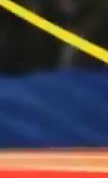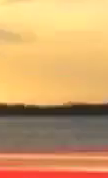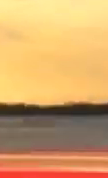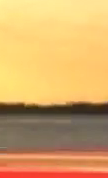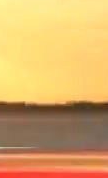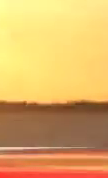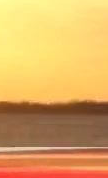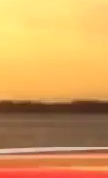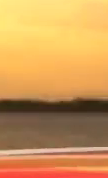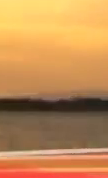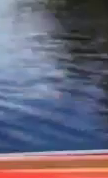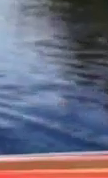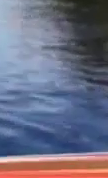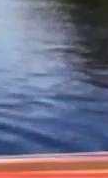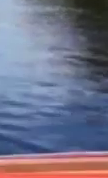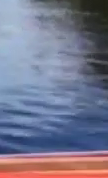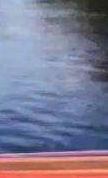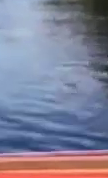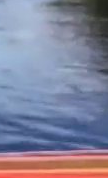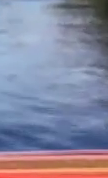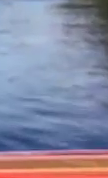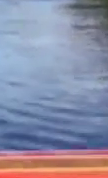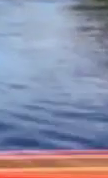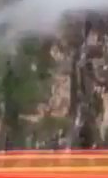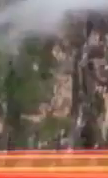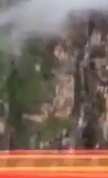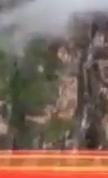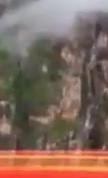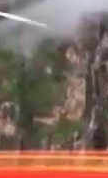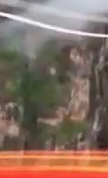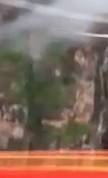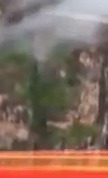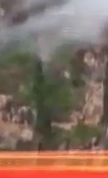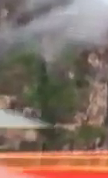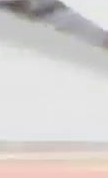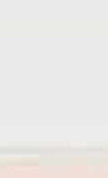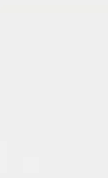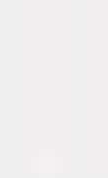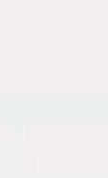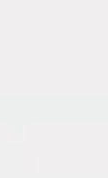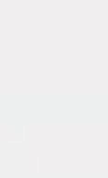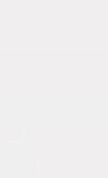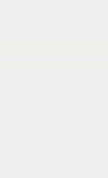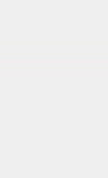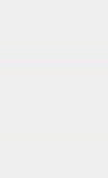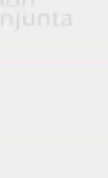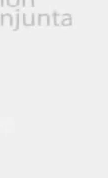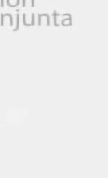Gracias por su atención. Sigamos haciendo patria.